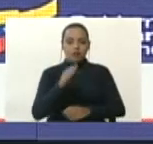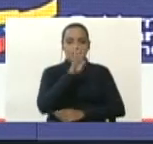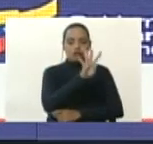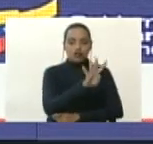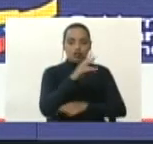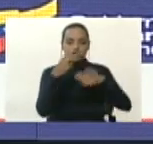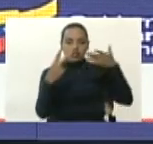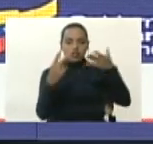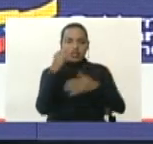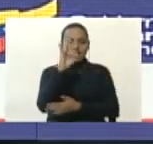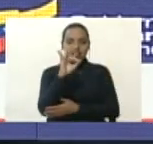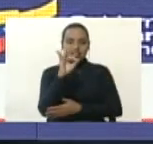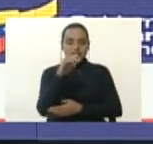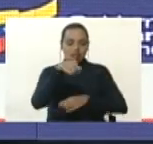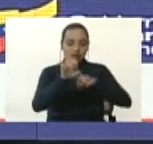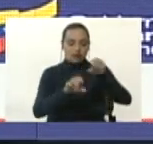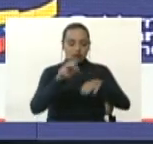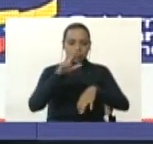462.193.473 consultas,